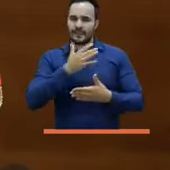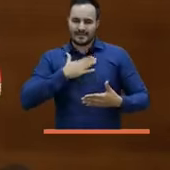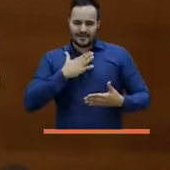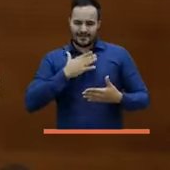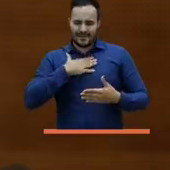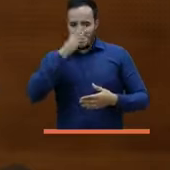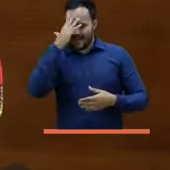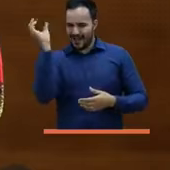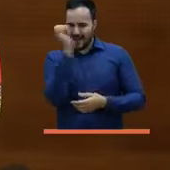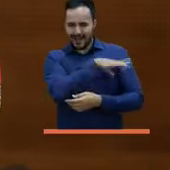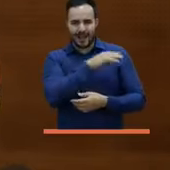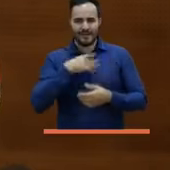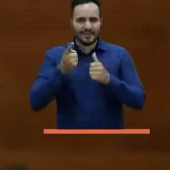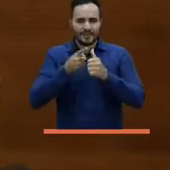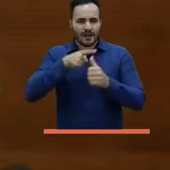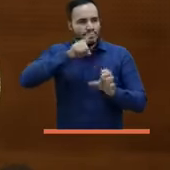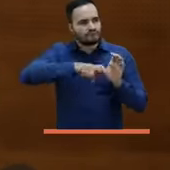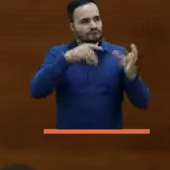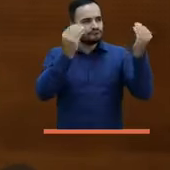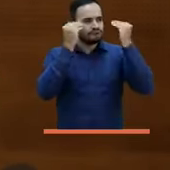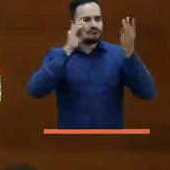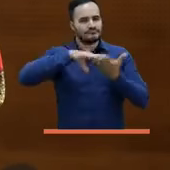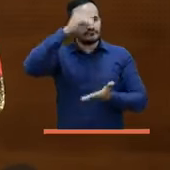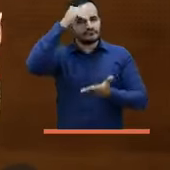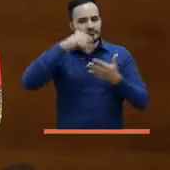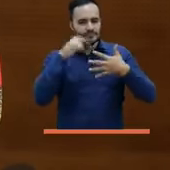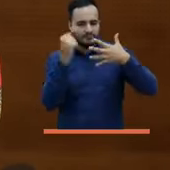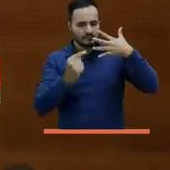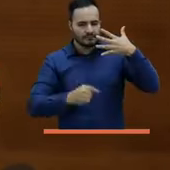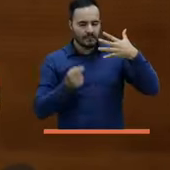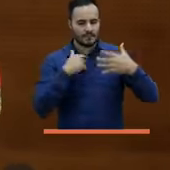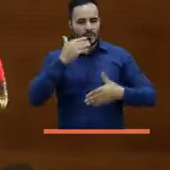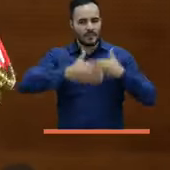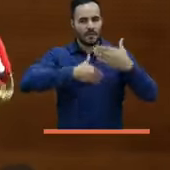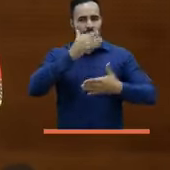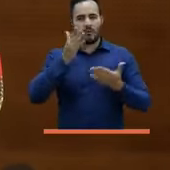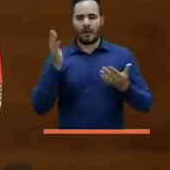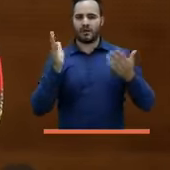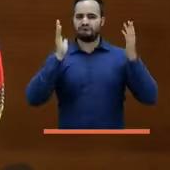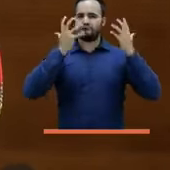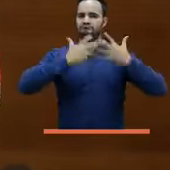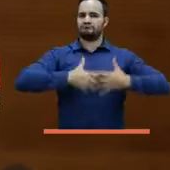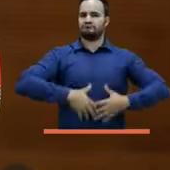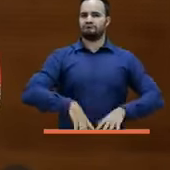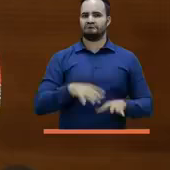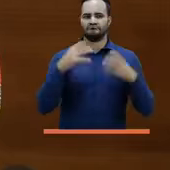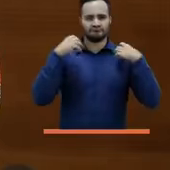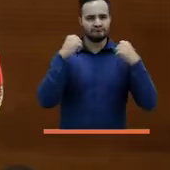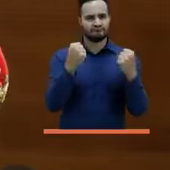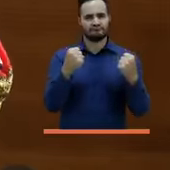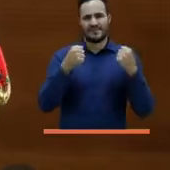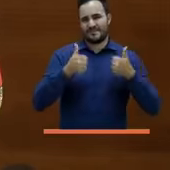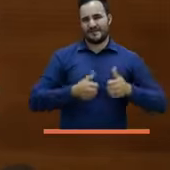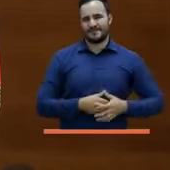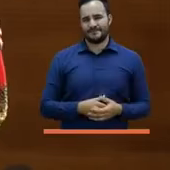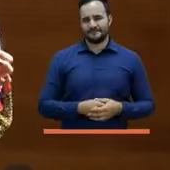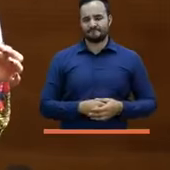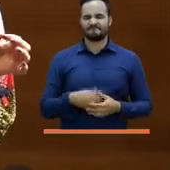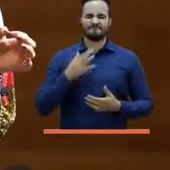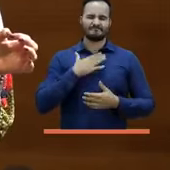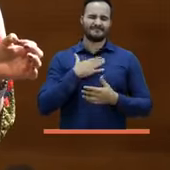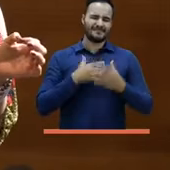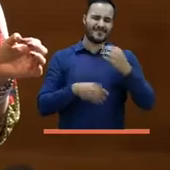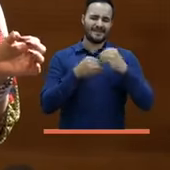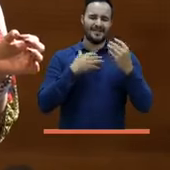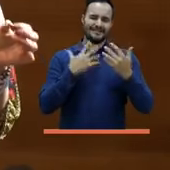barreras pero que son de alguna manera sencilla es también de derribar y no quisiera finalizar esta